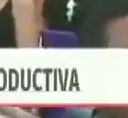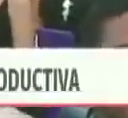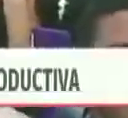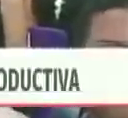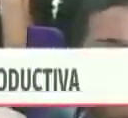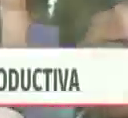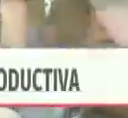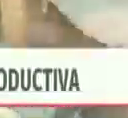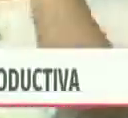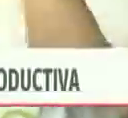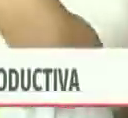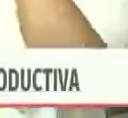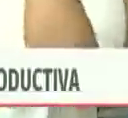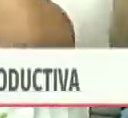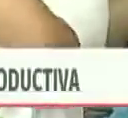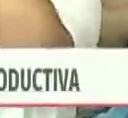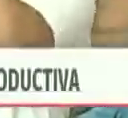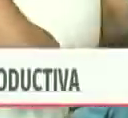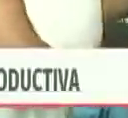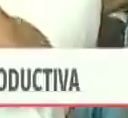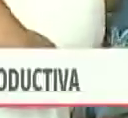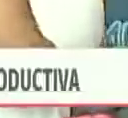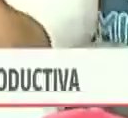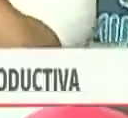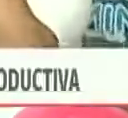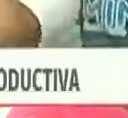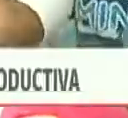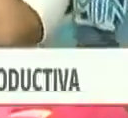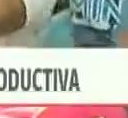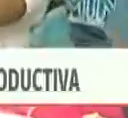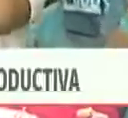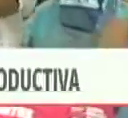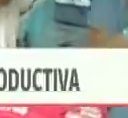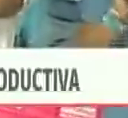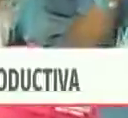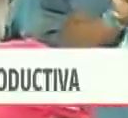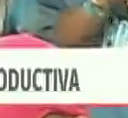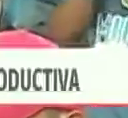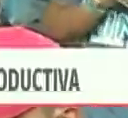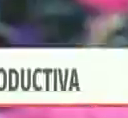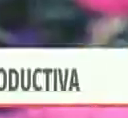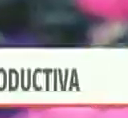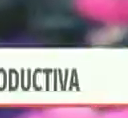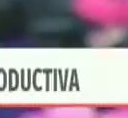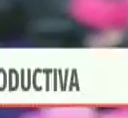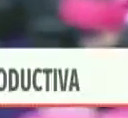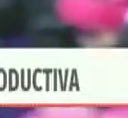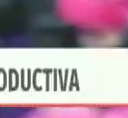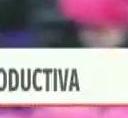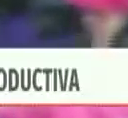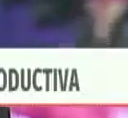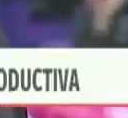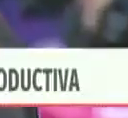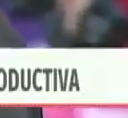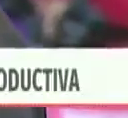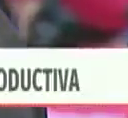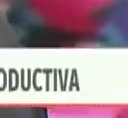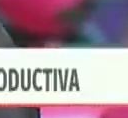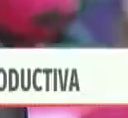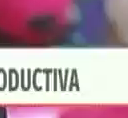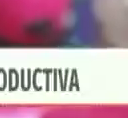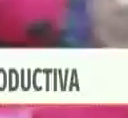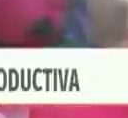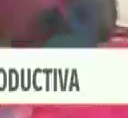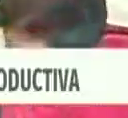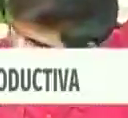Ah, mi Mau. La mini muchachada del Movimiento por la Paz y la Vida. Un saludo a